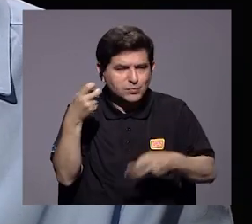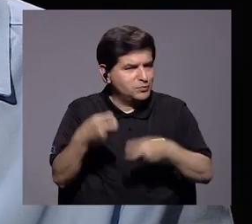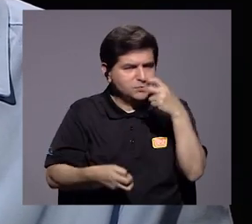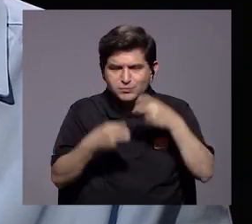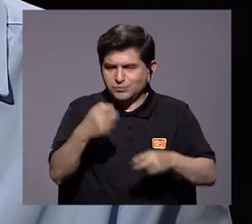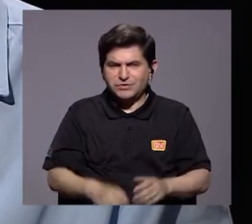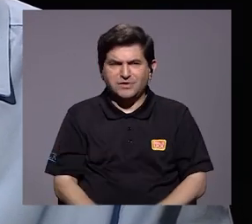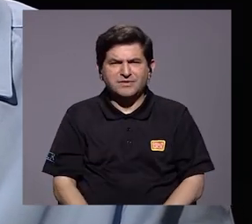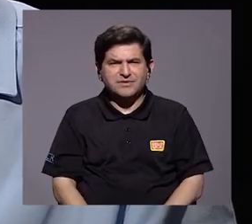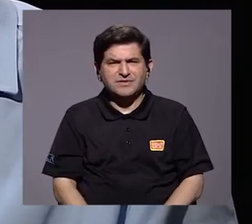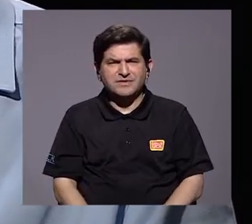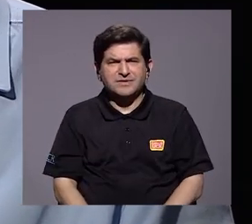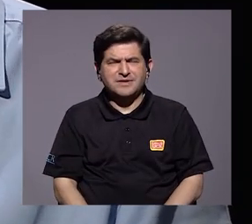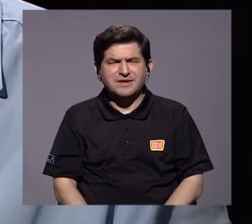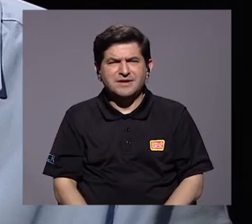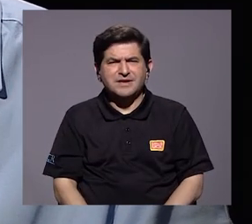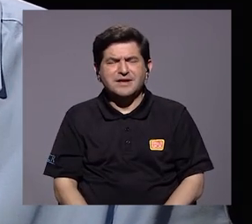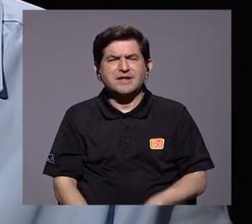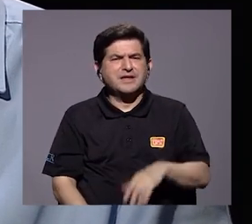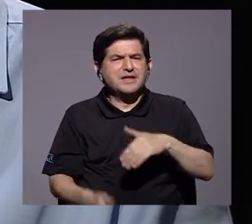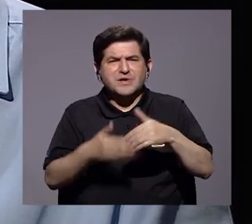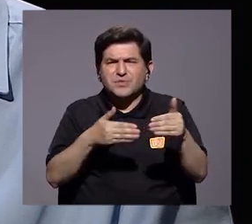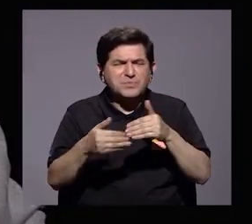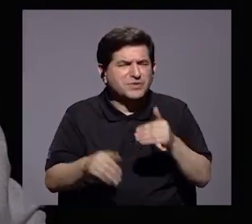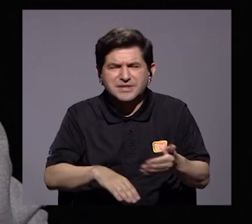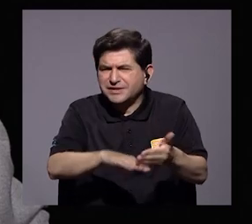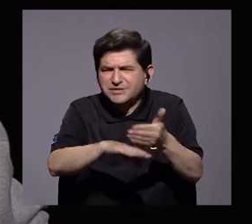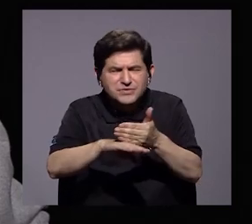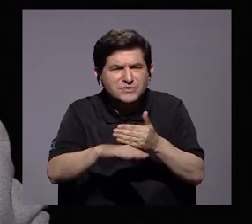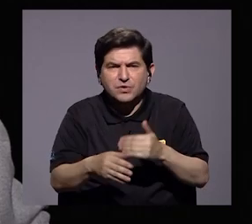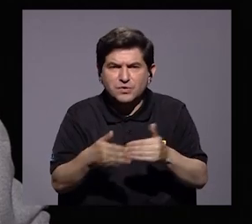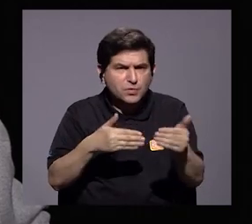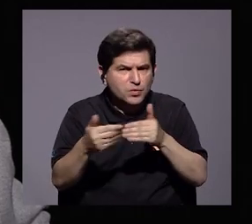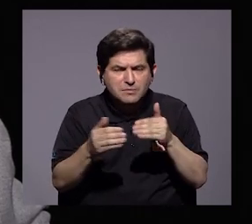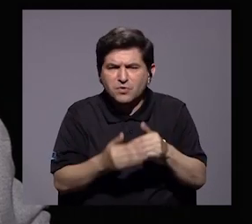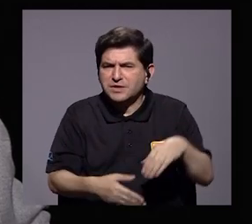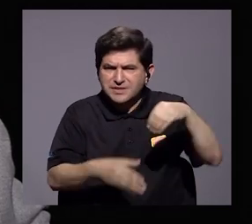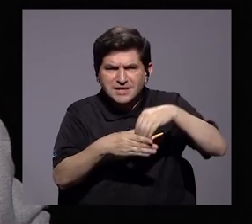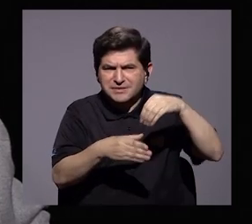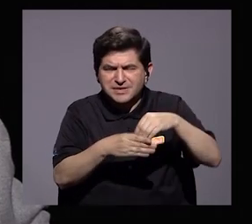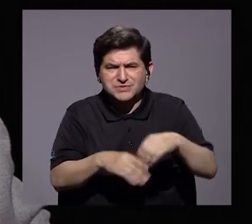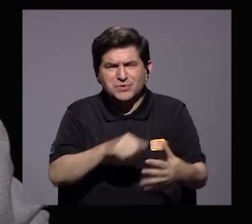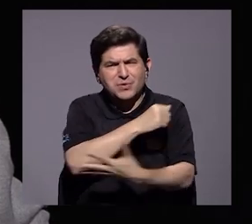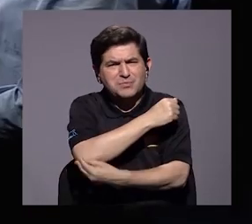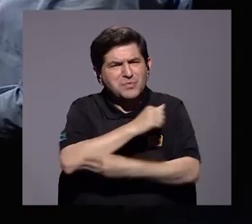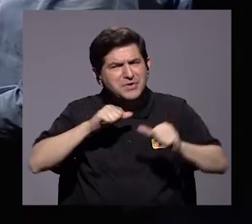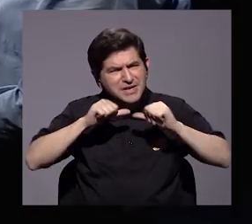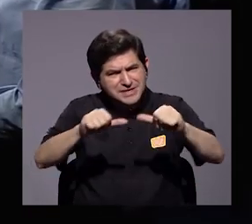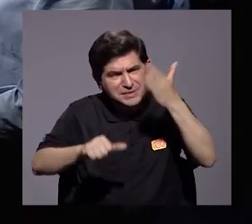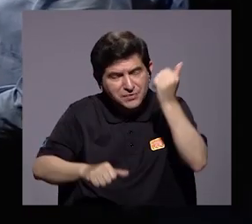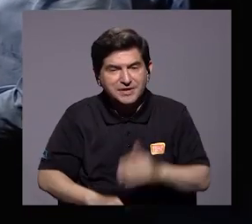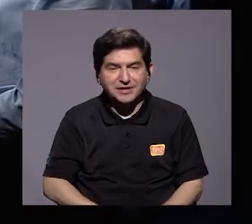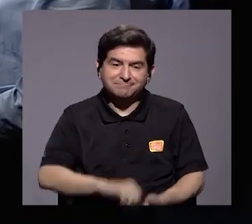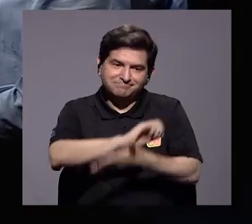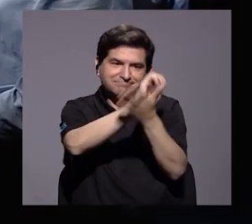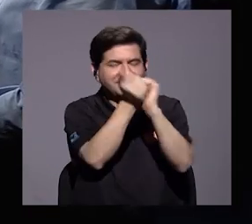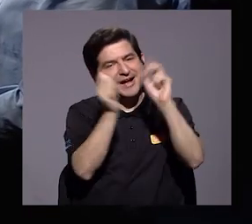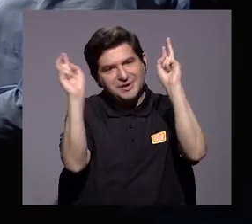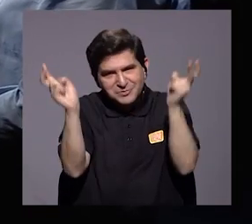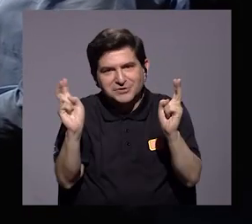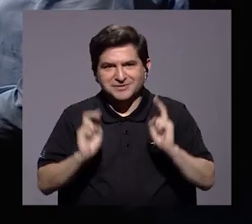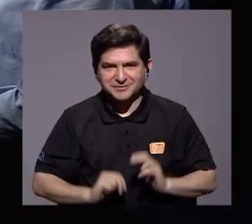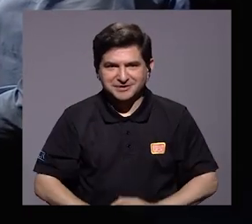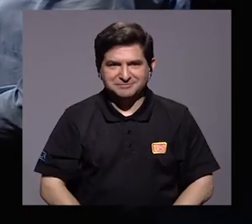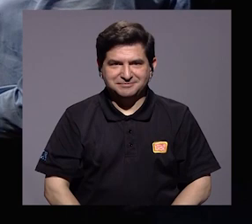resolver este tipo de problemas porque nos recuperamos a presente que hagamos de esa inversión el la pobreza si bueno es ahí hay cambiamos por